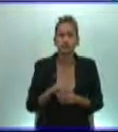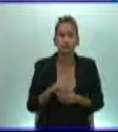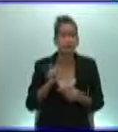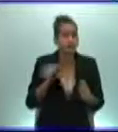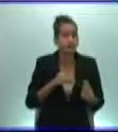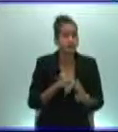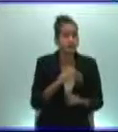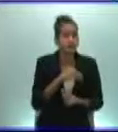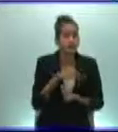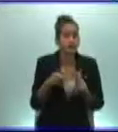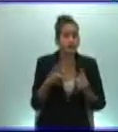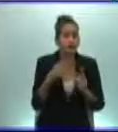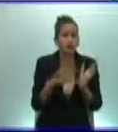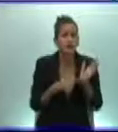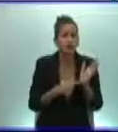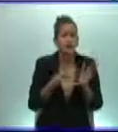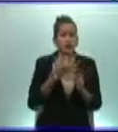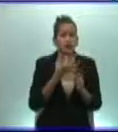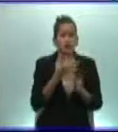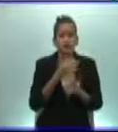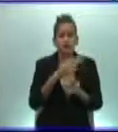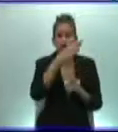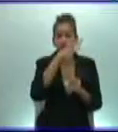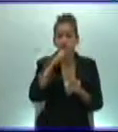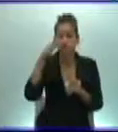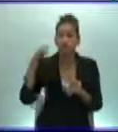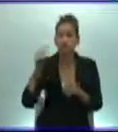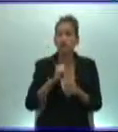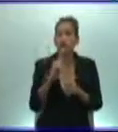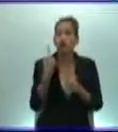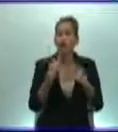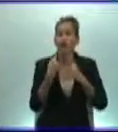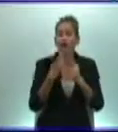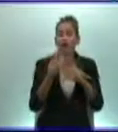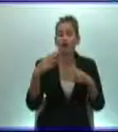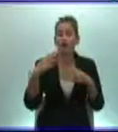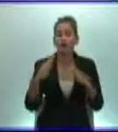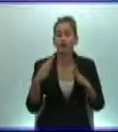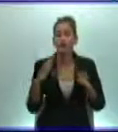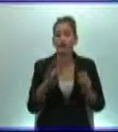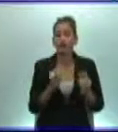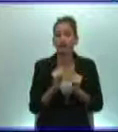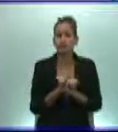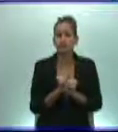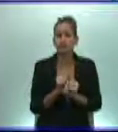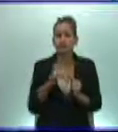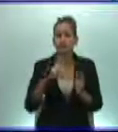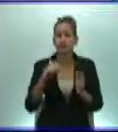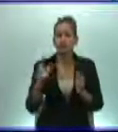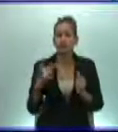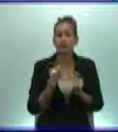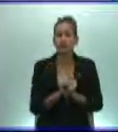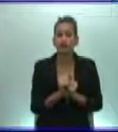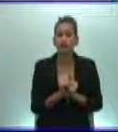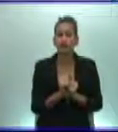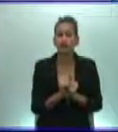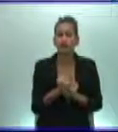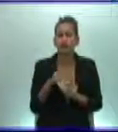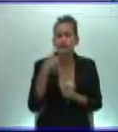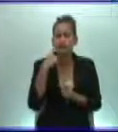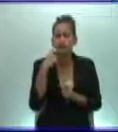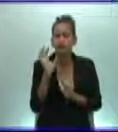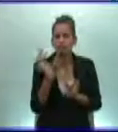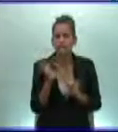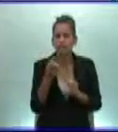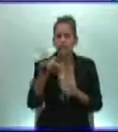de explicar, entonces a cada lado del miembro de la igualdad aparece un mismo ángulo, hay